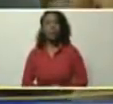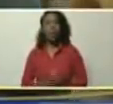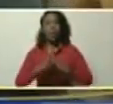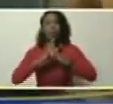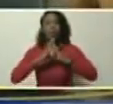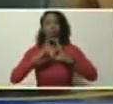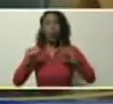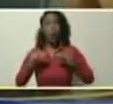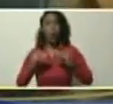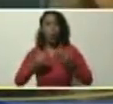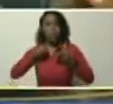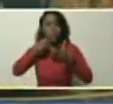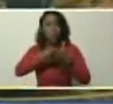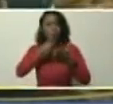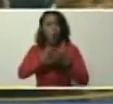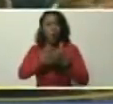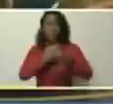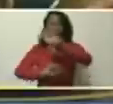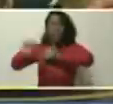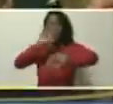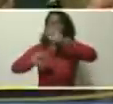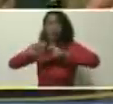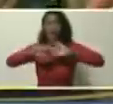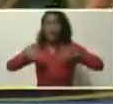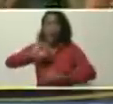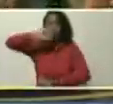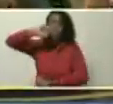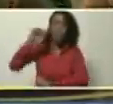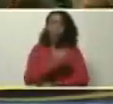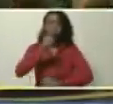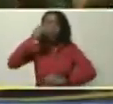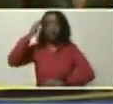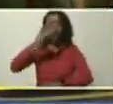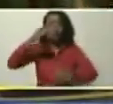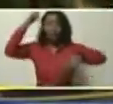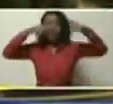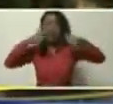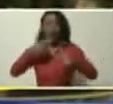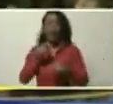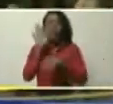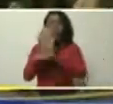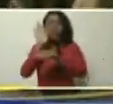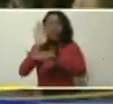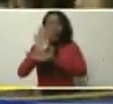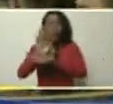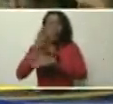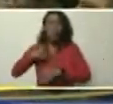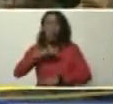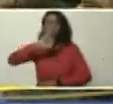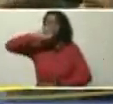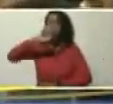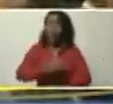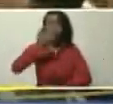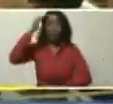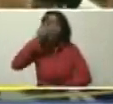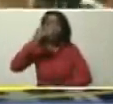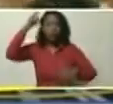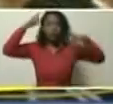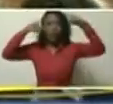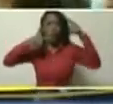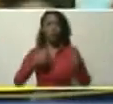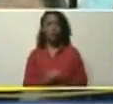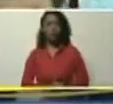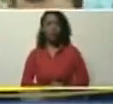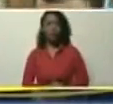todos a batallar por la tierra de nuestro amado comandante, tierra sagrada de Barinas, de nuestro amado comandante Hugo Chávez,